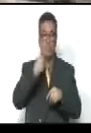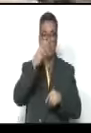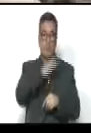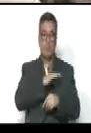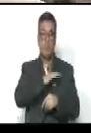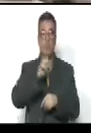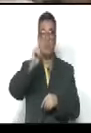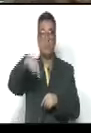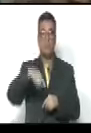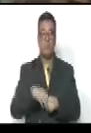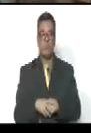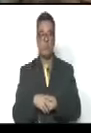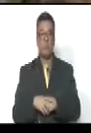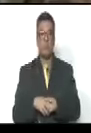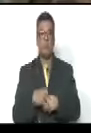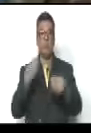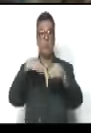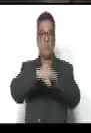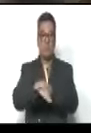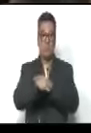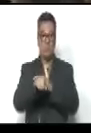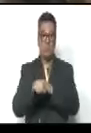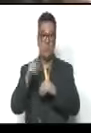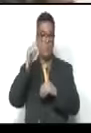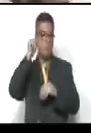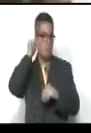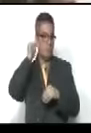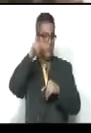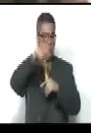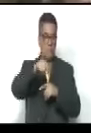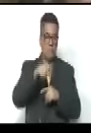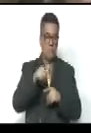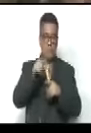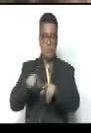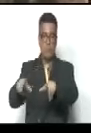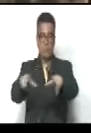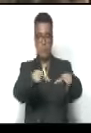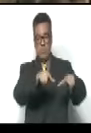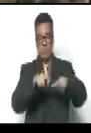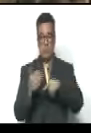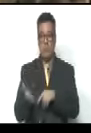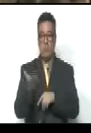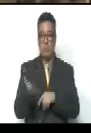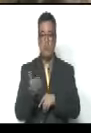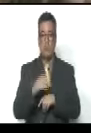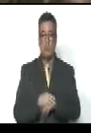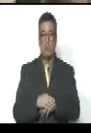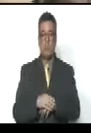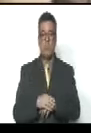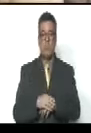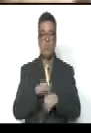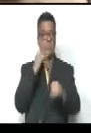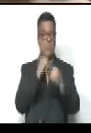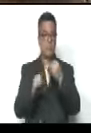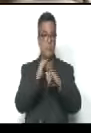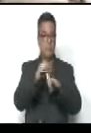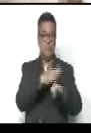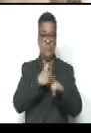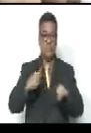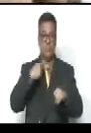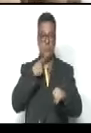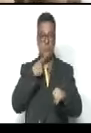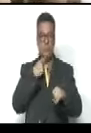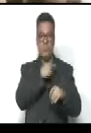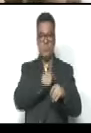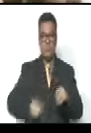sociales, sino también de la inclusión de las mujeres en estos espacios tan importantes. Para culminar, querido